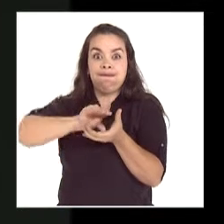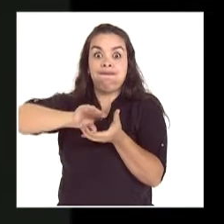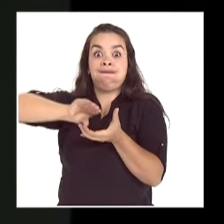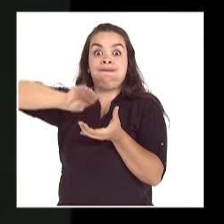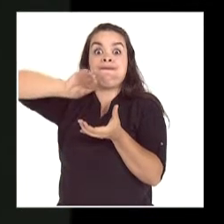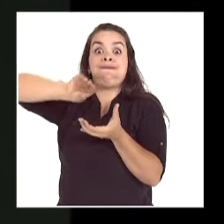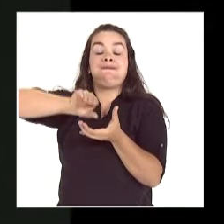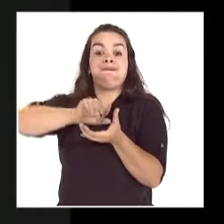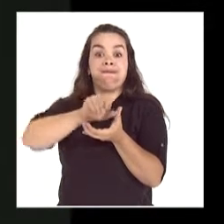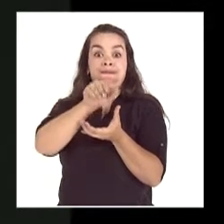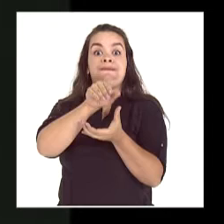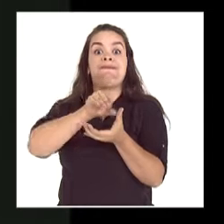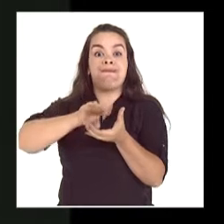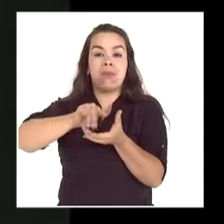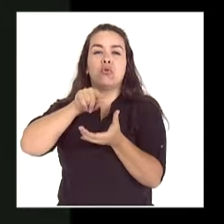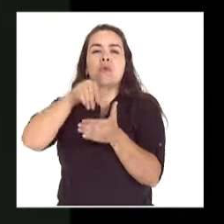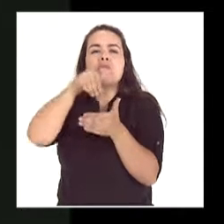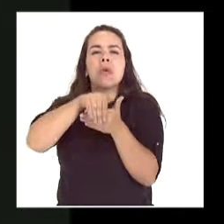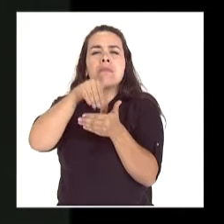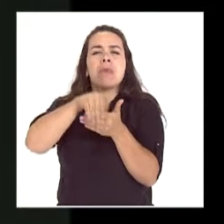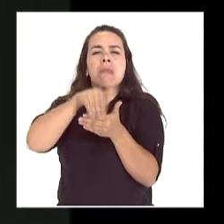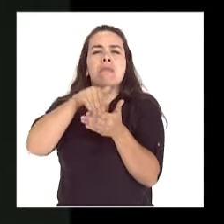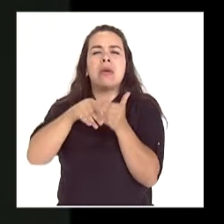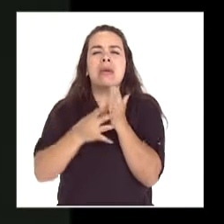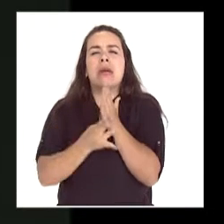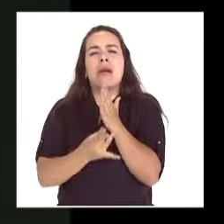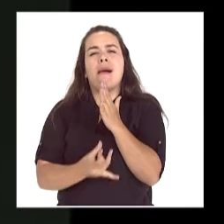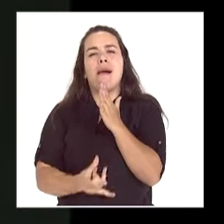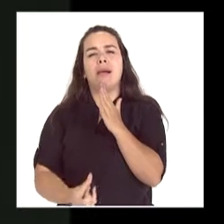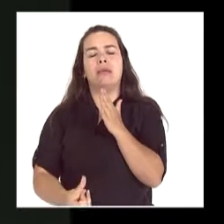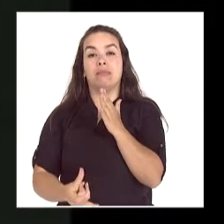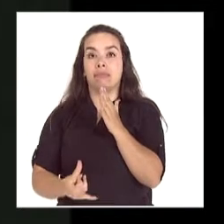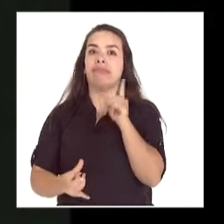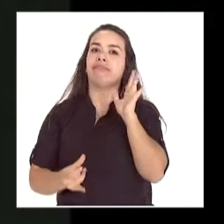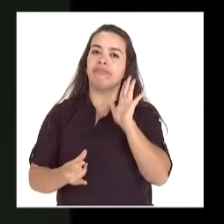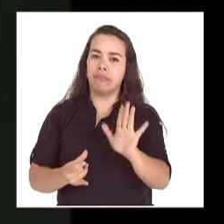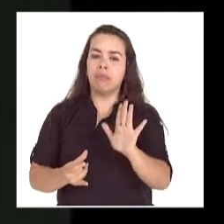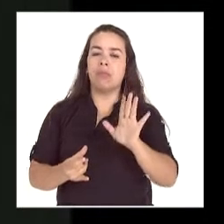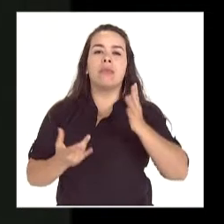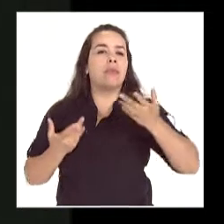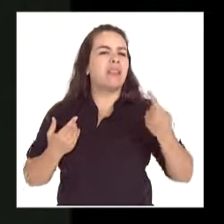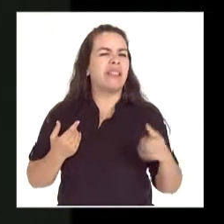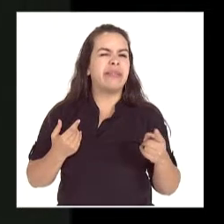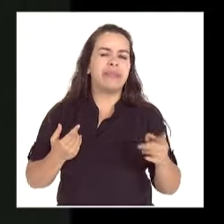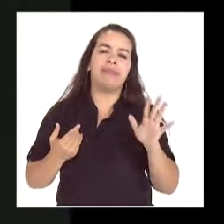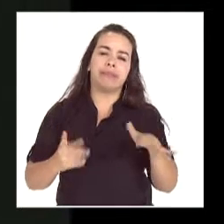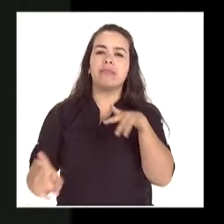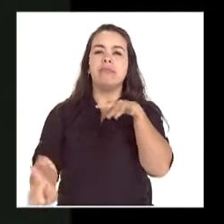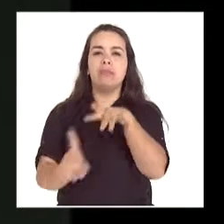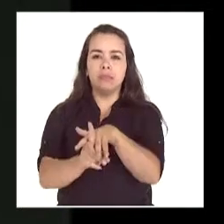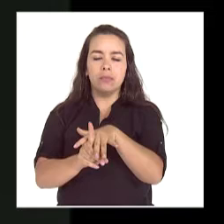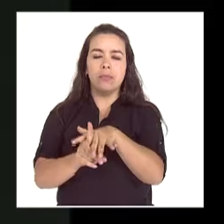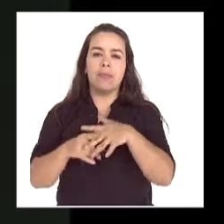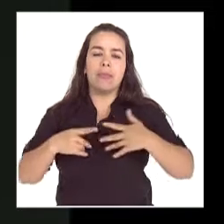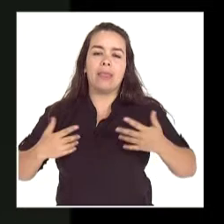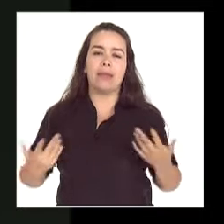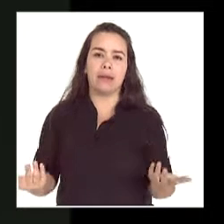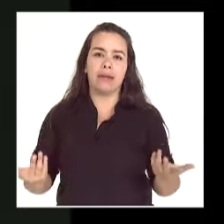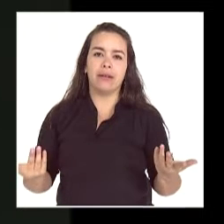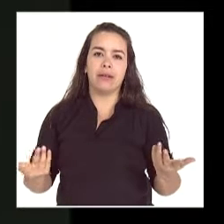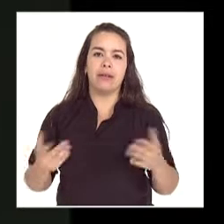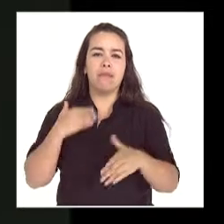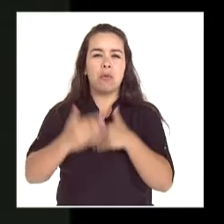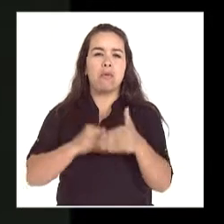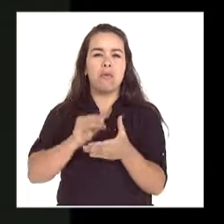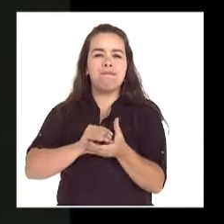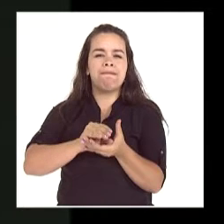que finalmente es el acúmulo de grasa que está siendo atacada y